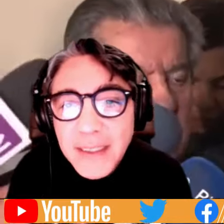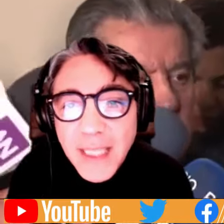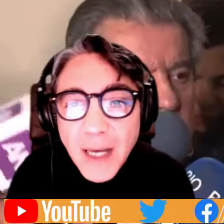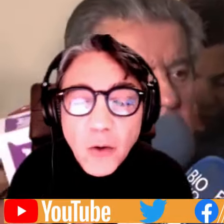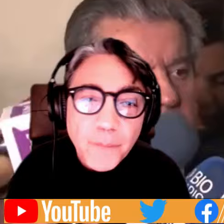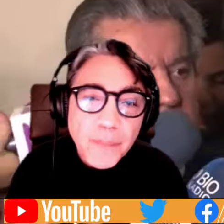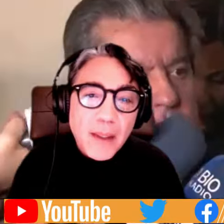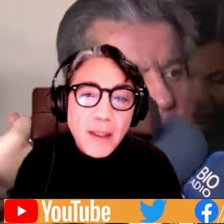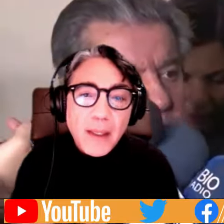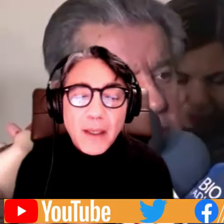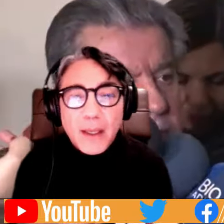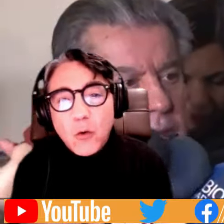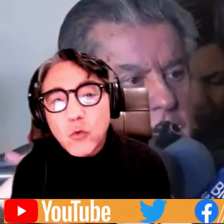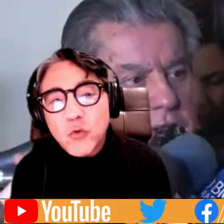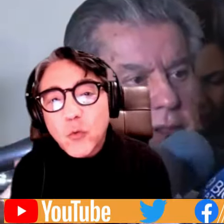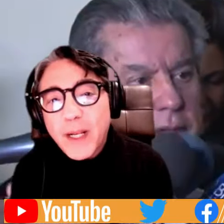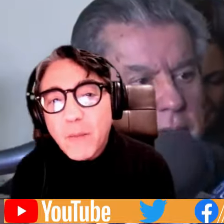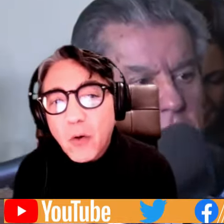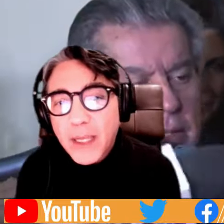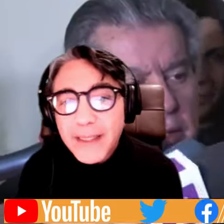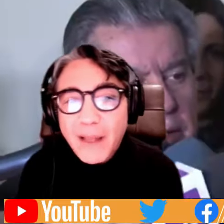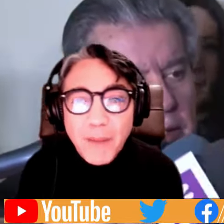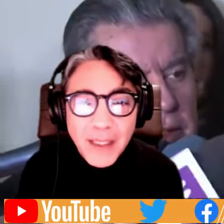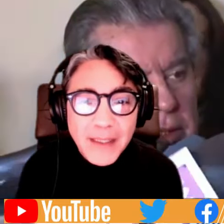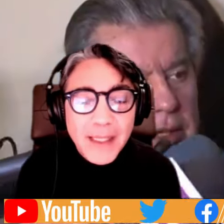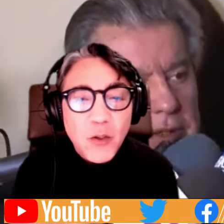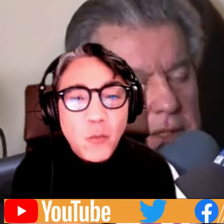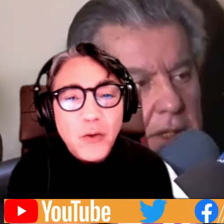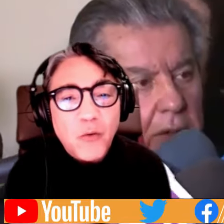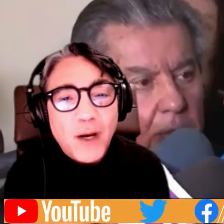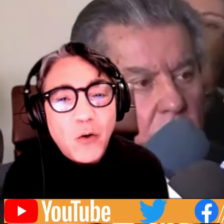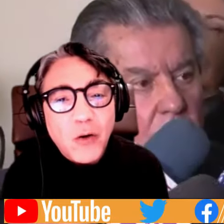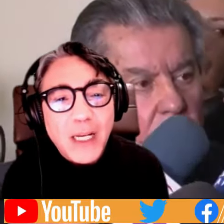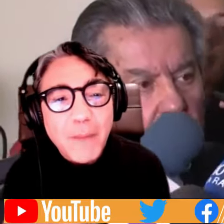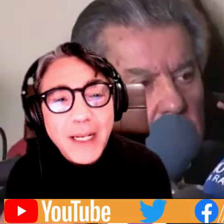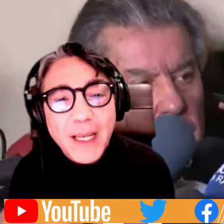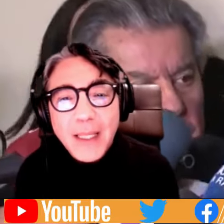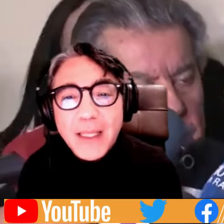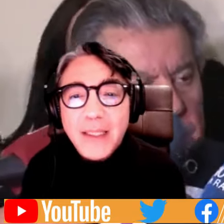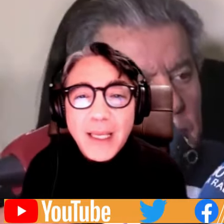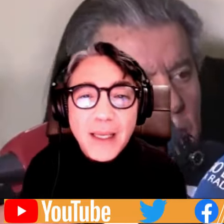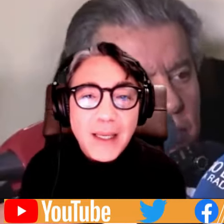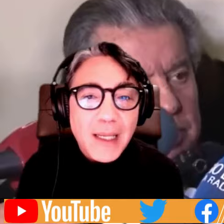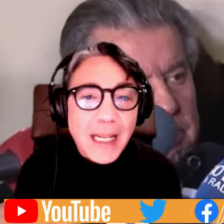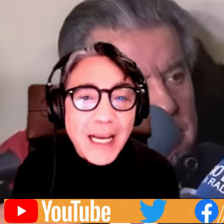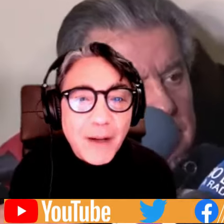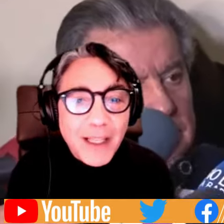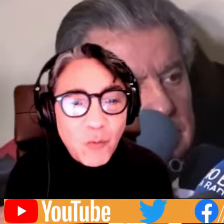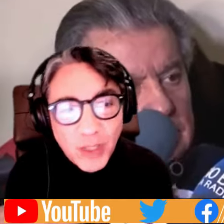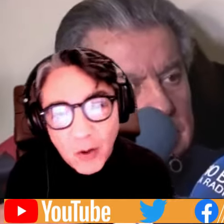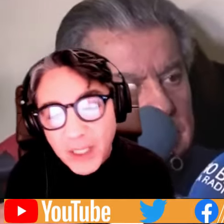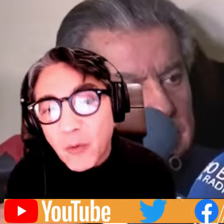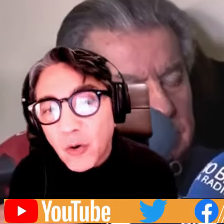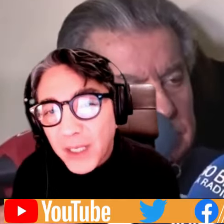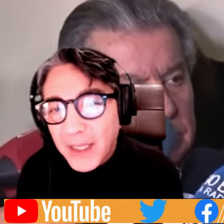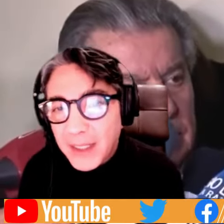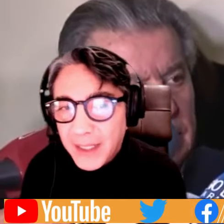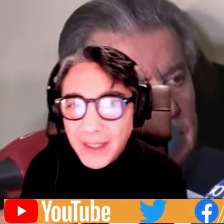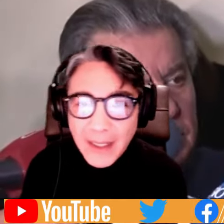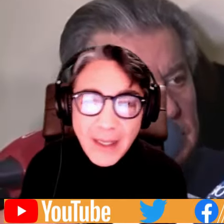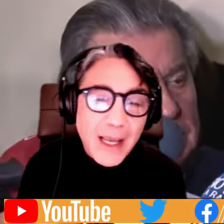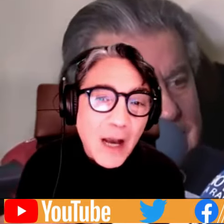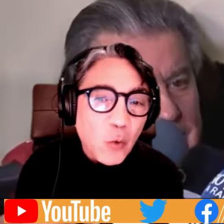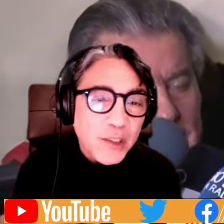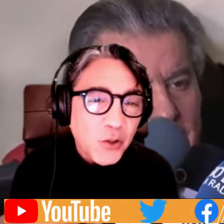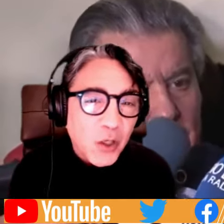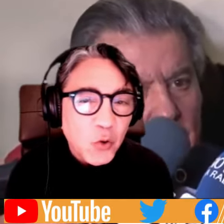de apelaciones de Santiago y un supremo que también está en este momento bajo la mira de la cámara de diputados que podría